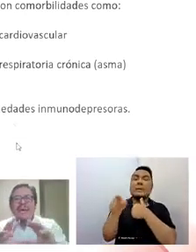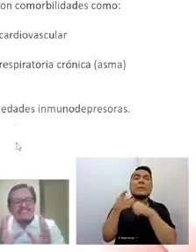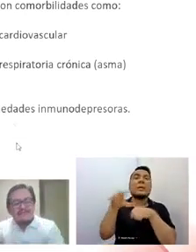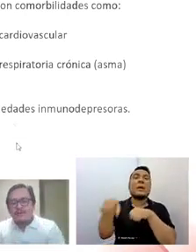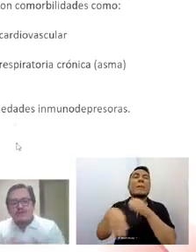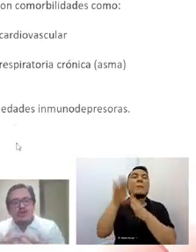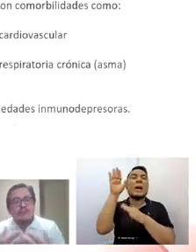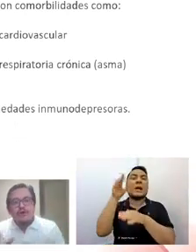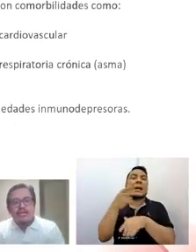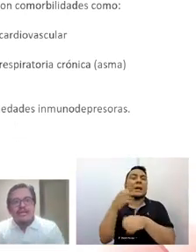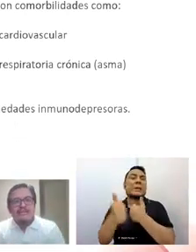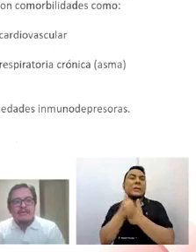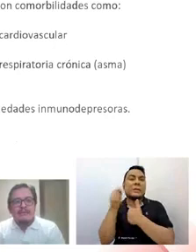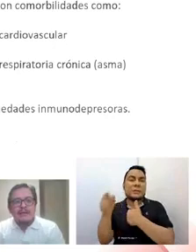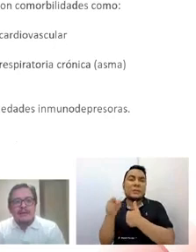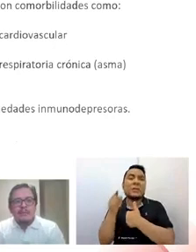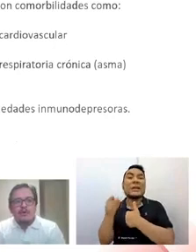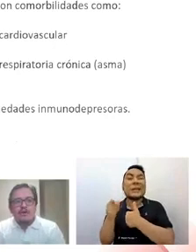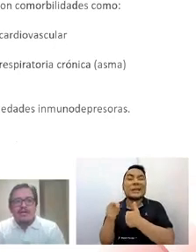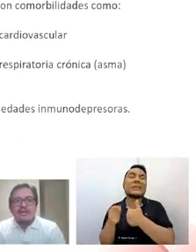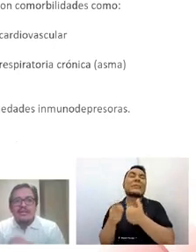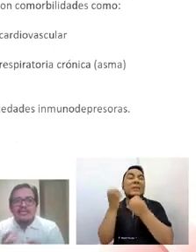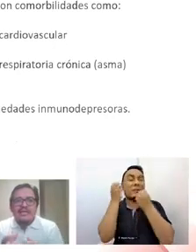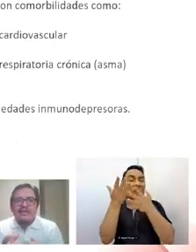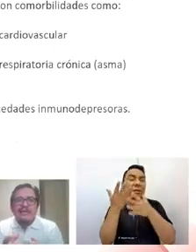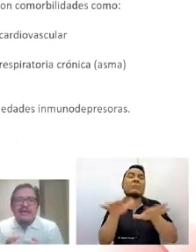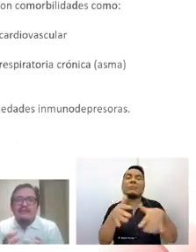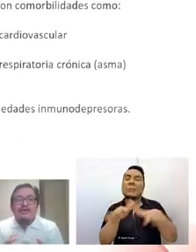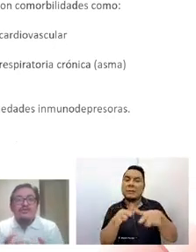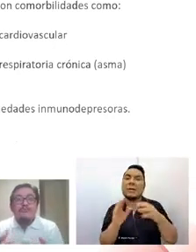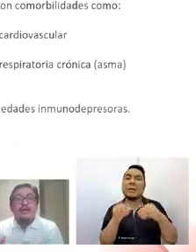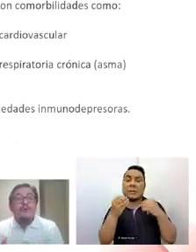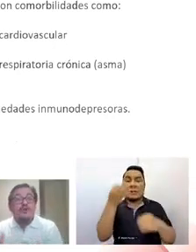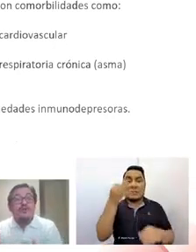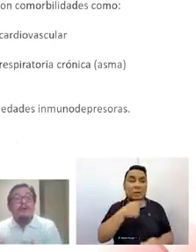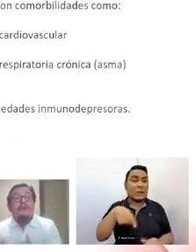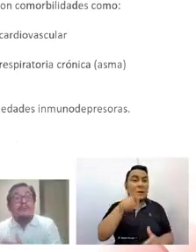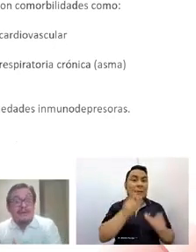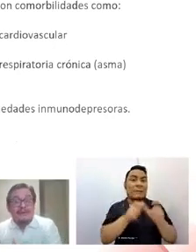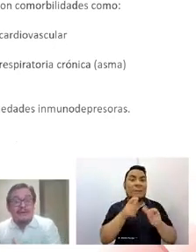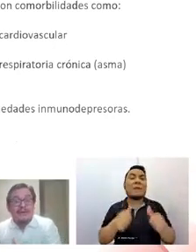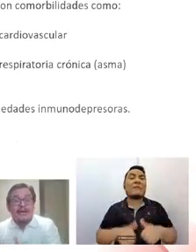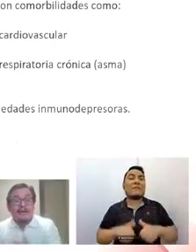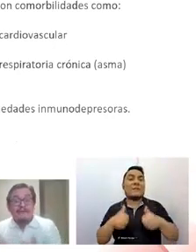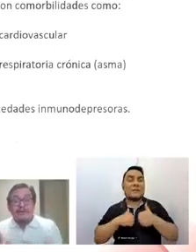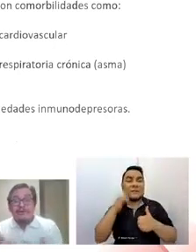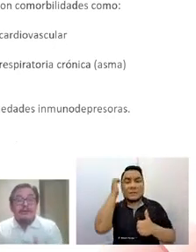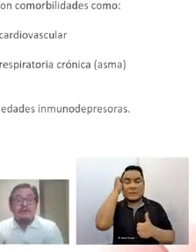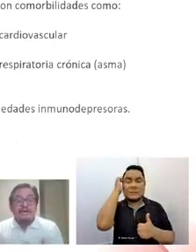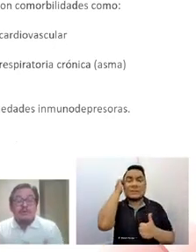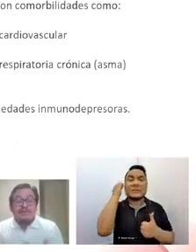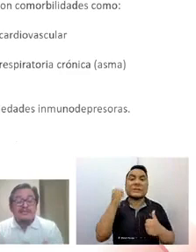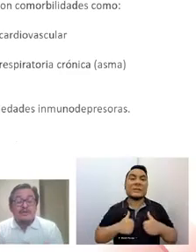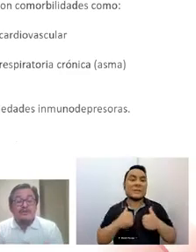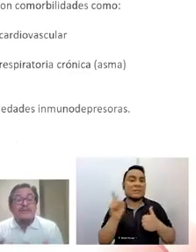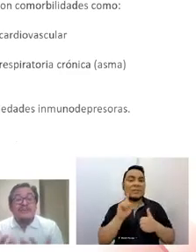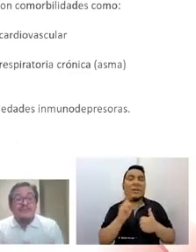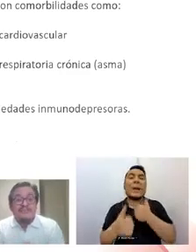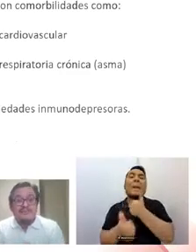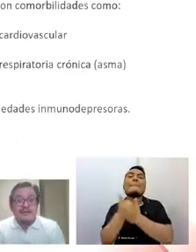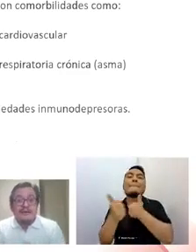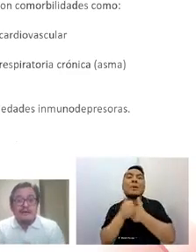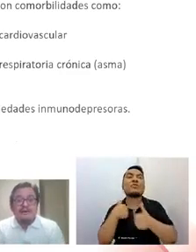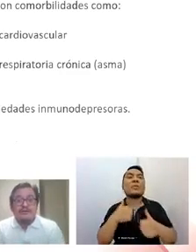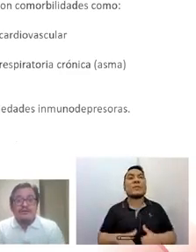está más caliente. Esta información es muy relativa porque en realidad la gente no se muere por donde vive. El factor de riesgo no es en